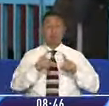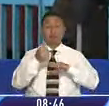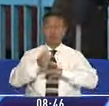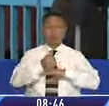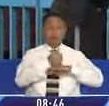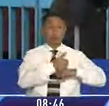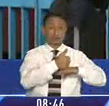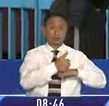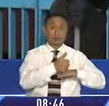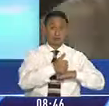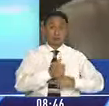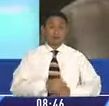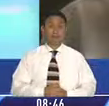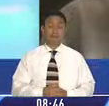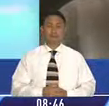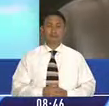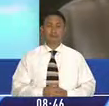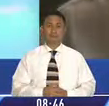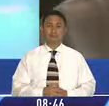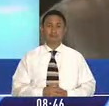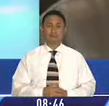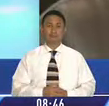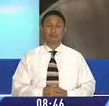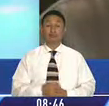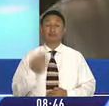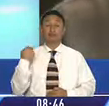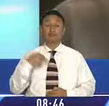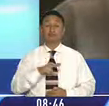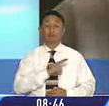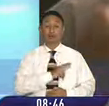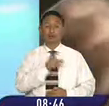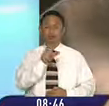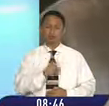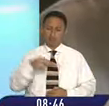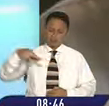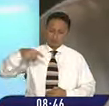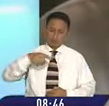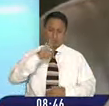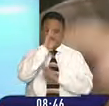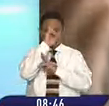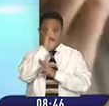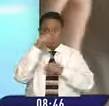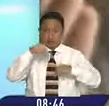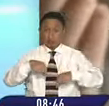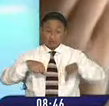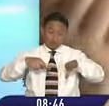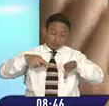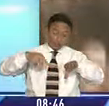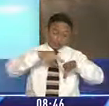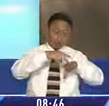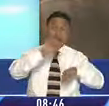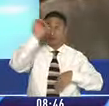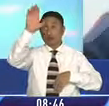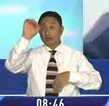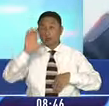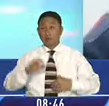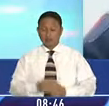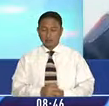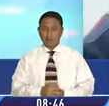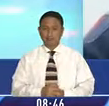actores viales que nosotros en eso también como peatones sepamos respetar el cruce semaforizado